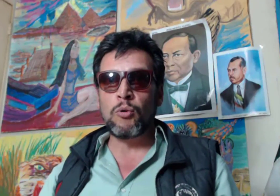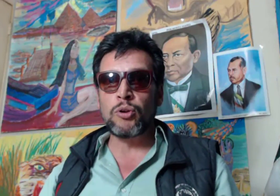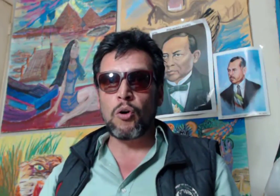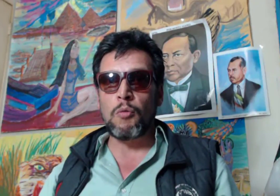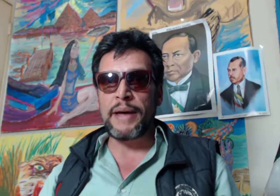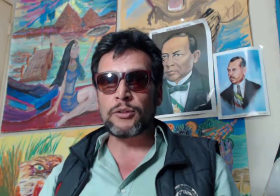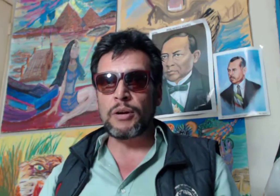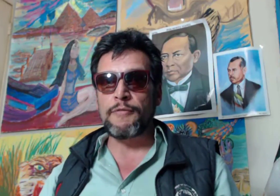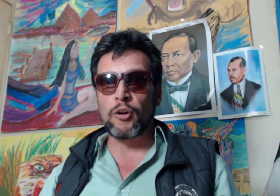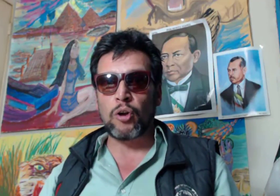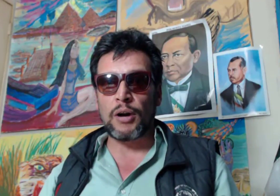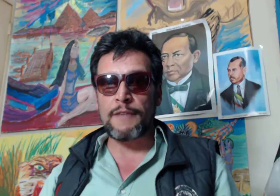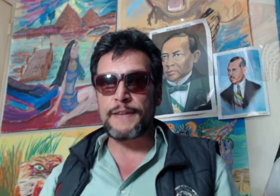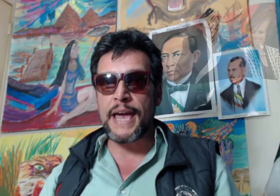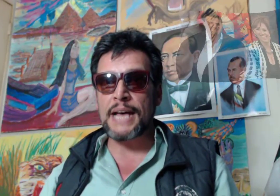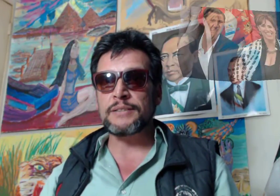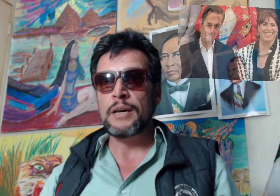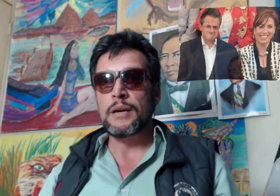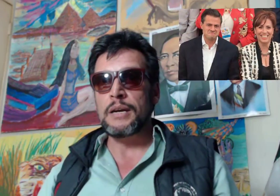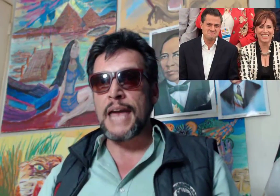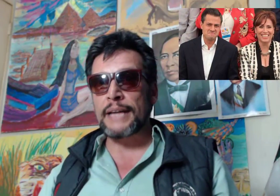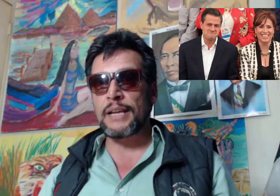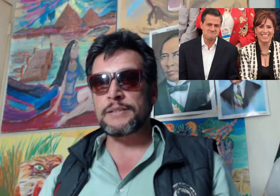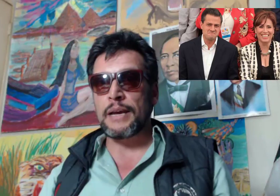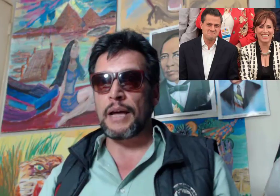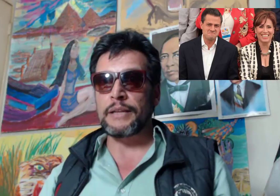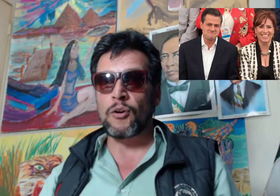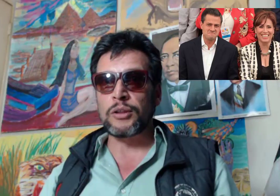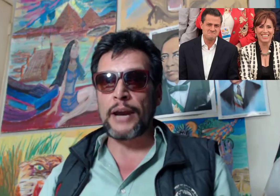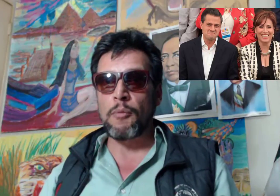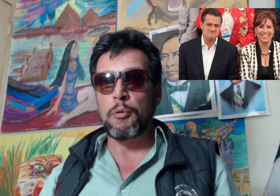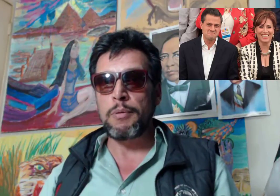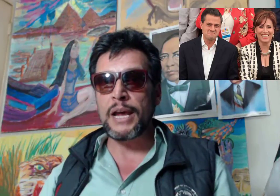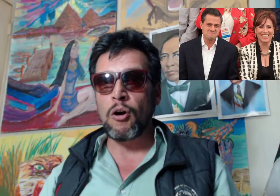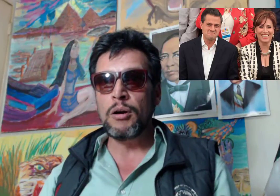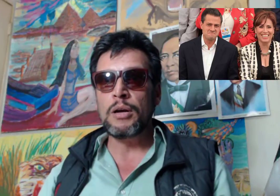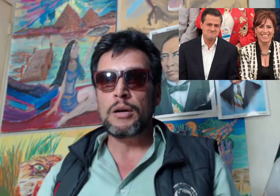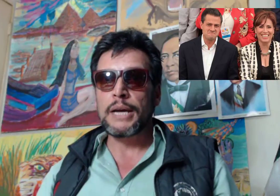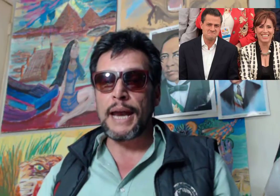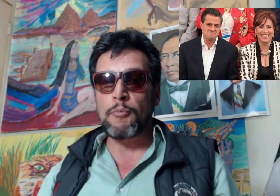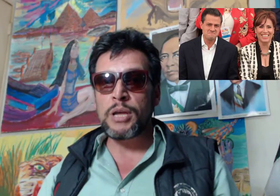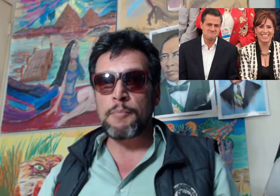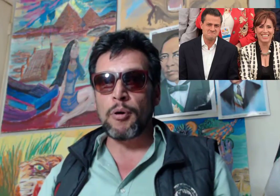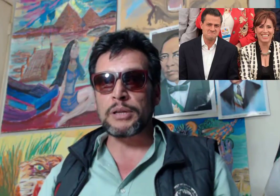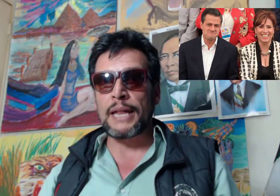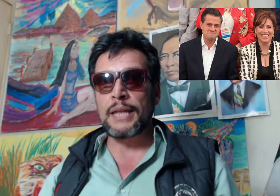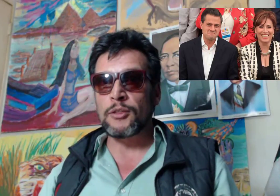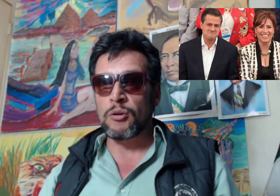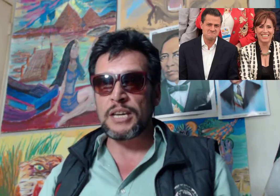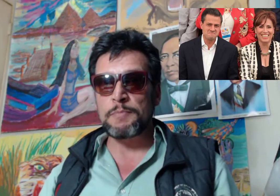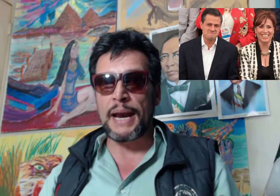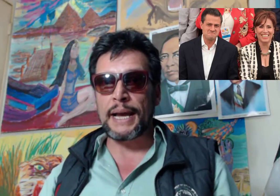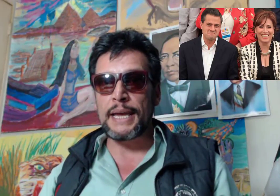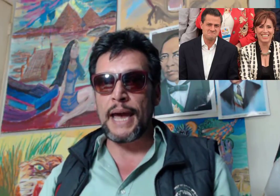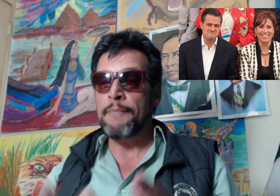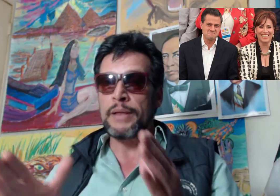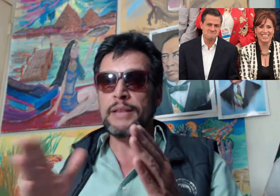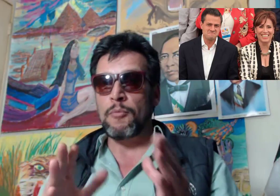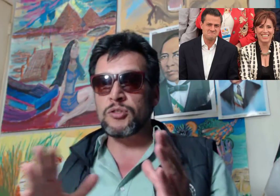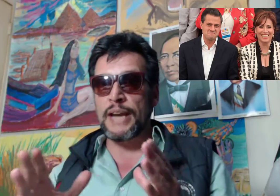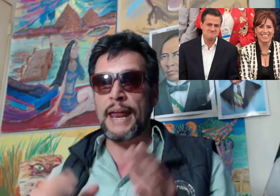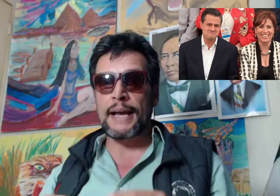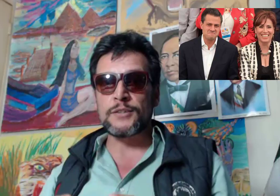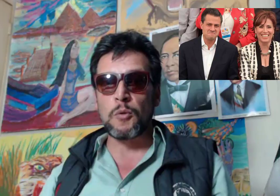nunca llevó ningún documento, ni fotografías, ni actas ante notario público, que era muy importante entonces para que